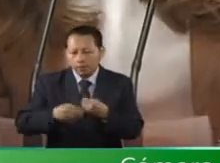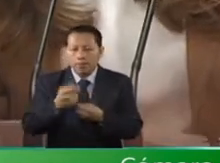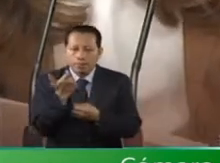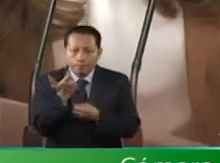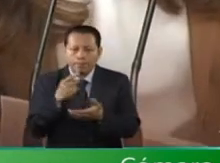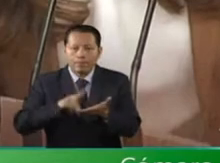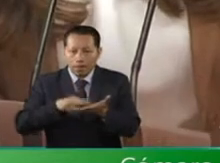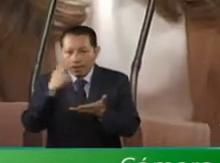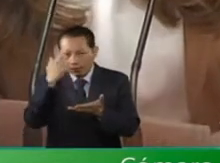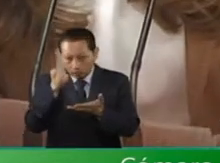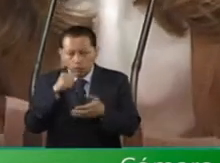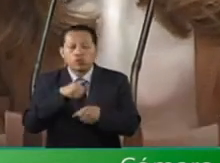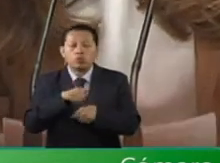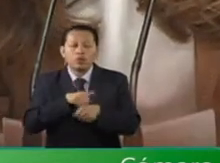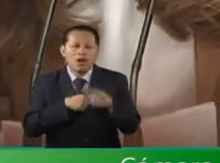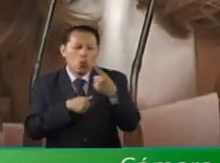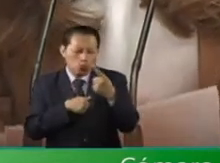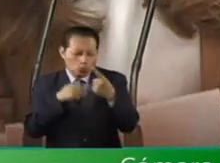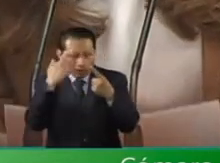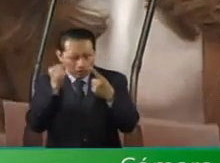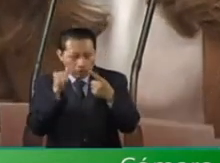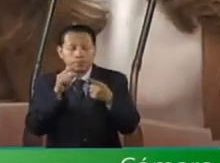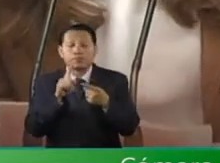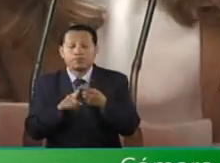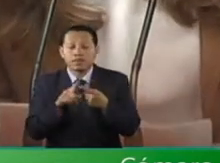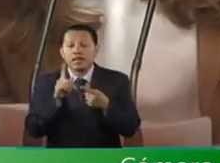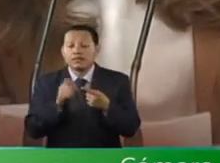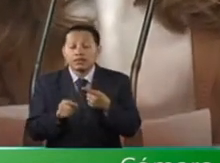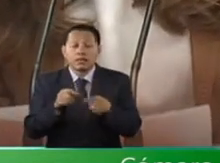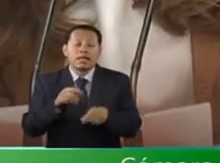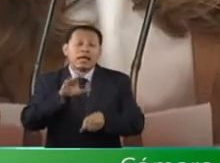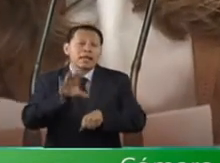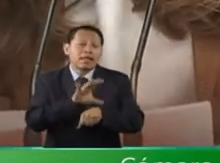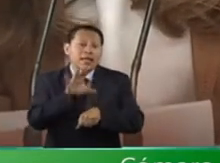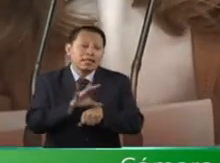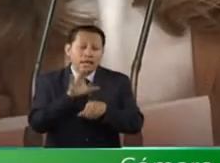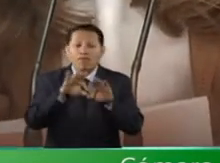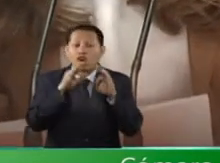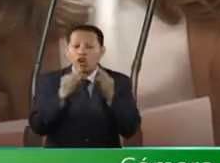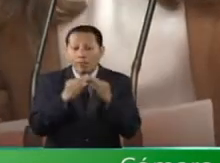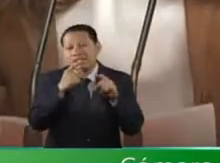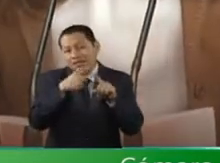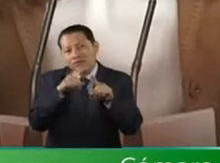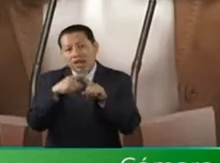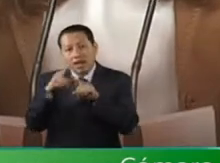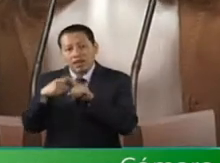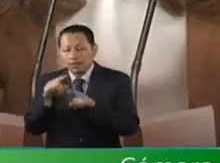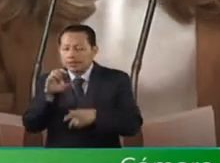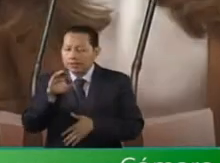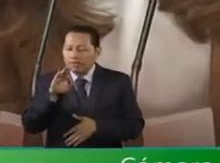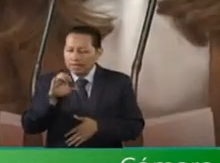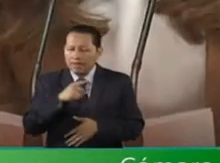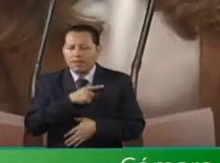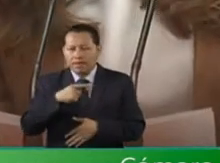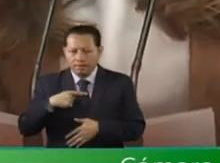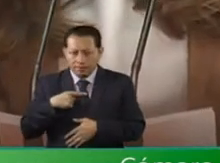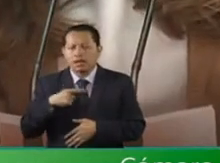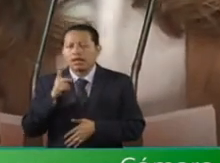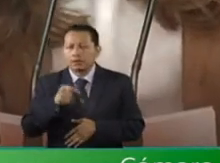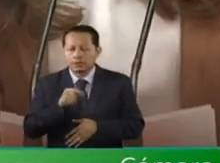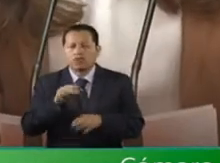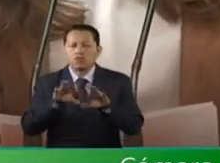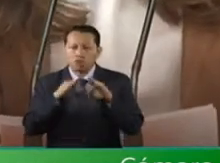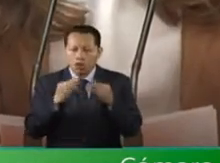razonables número uno diversificación de fuentes de energía la CFE deberá diversificar su matriz